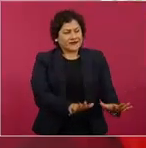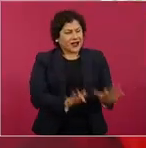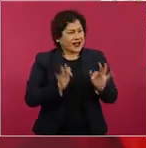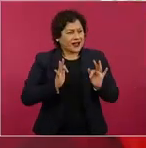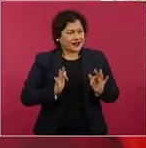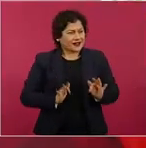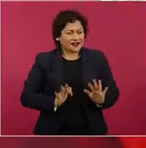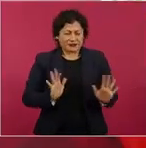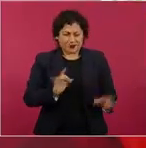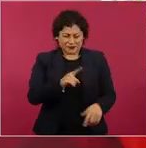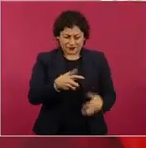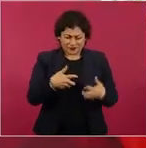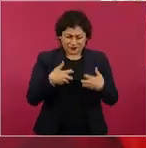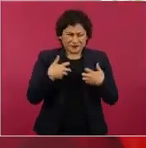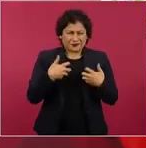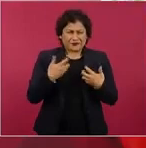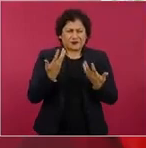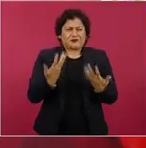que entiendan